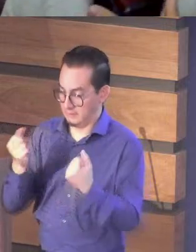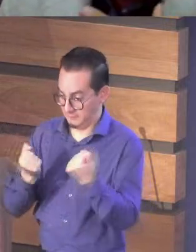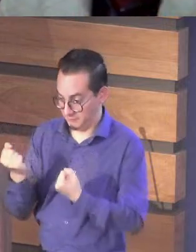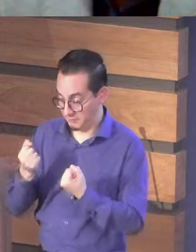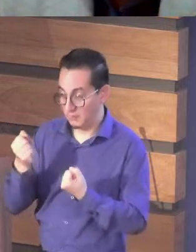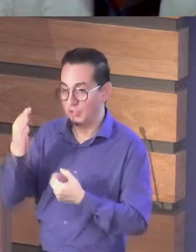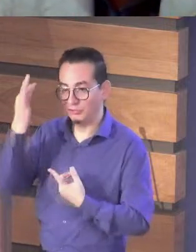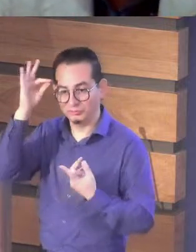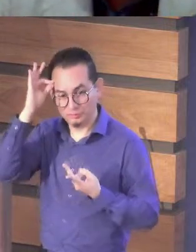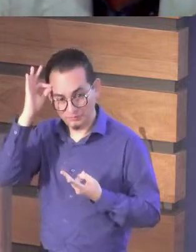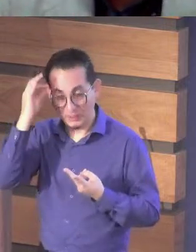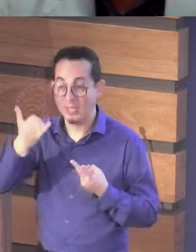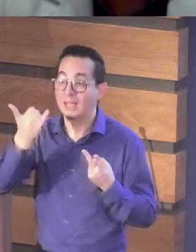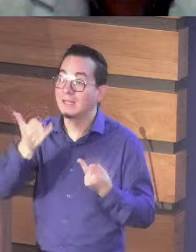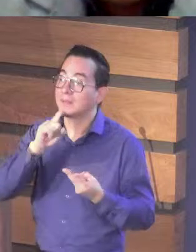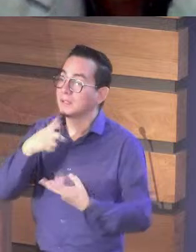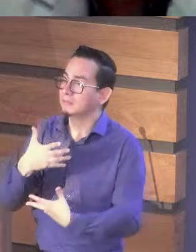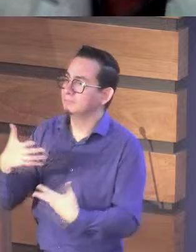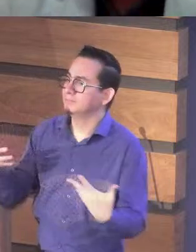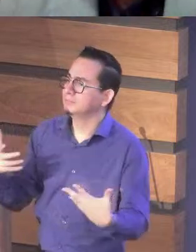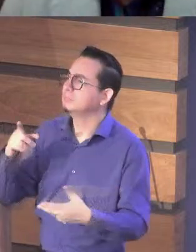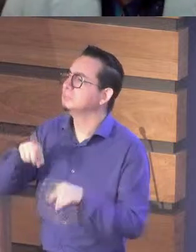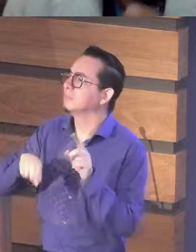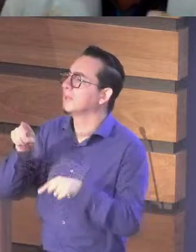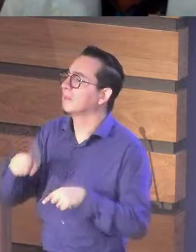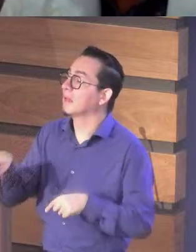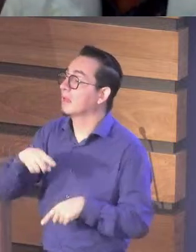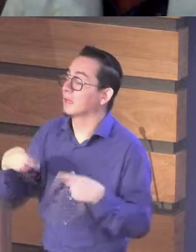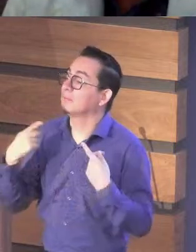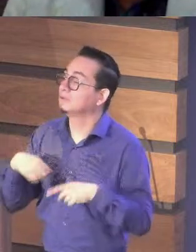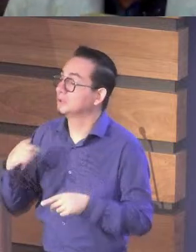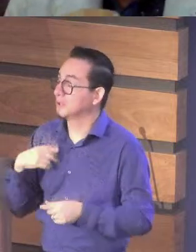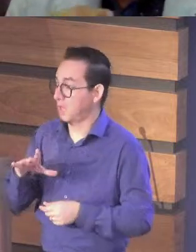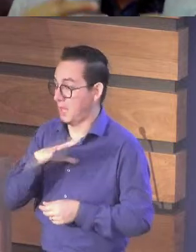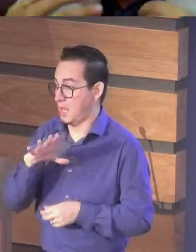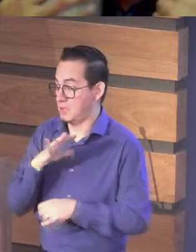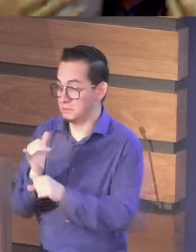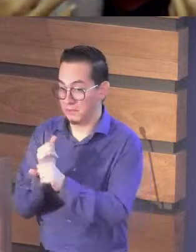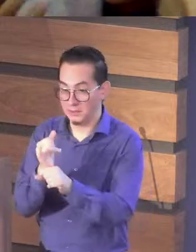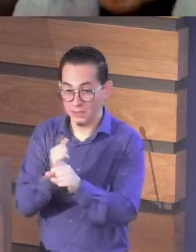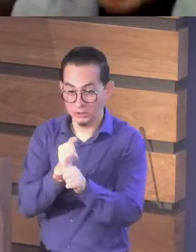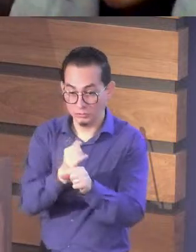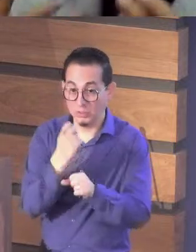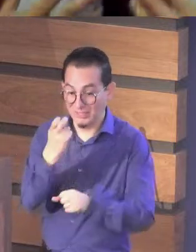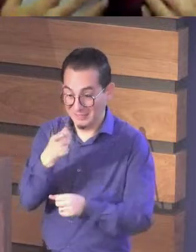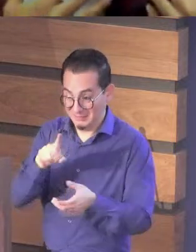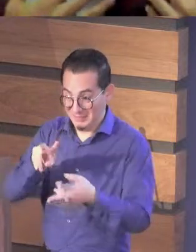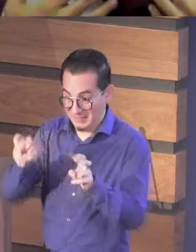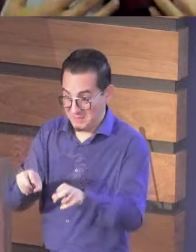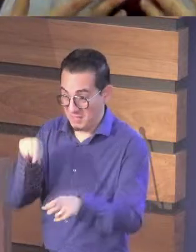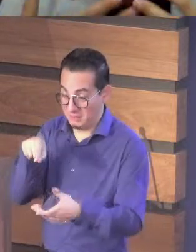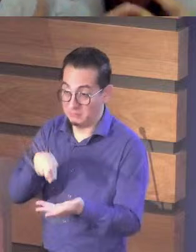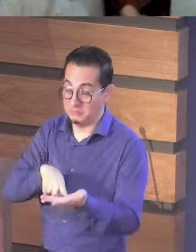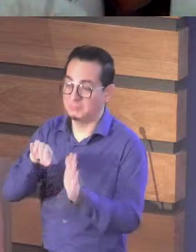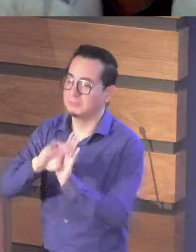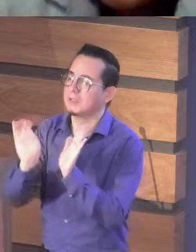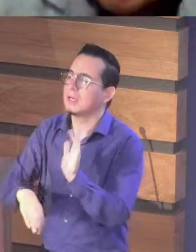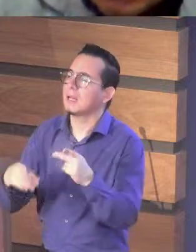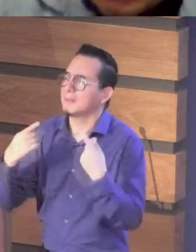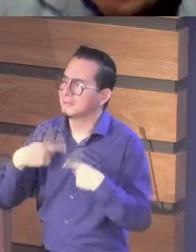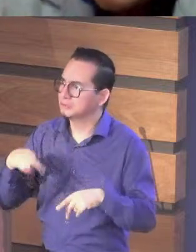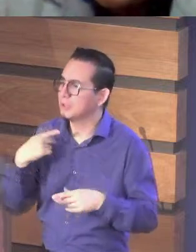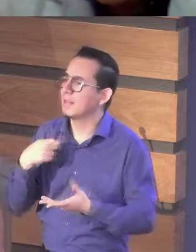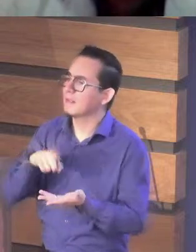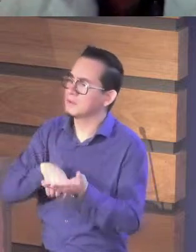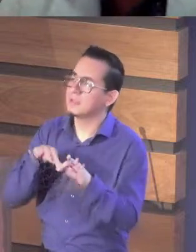Se lo tomó como una variable, ya que hay que tener en cuenta que los trabajadores o las personas que se dedican al